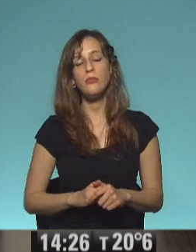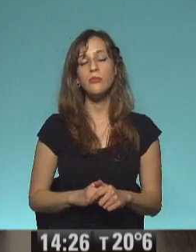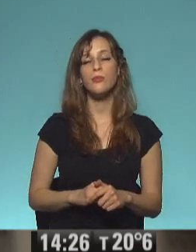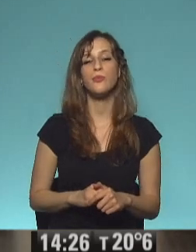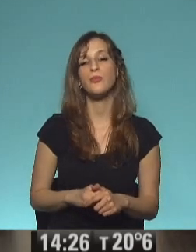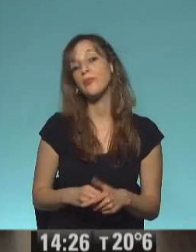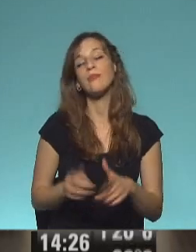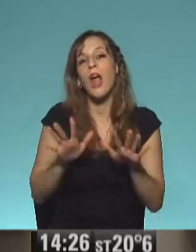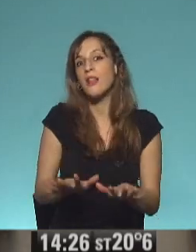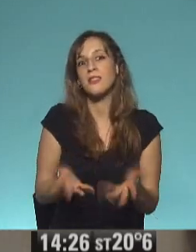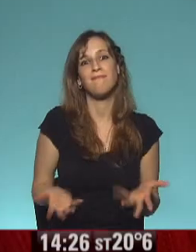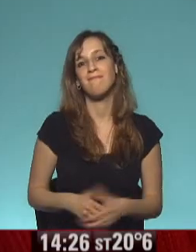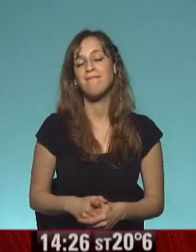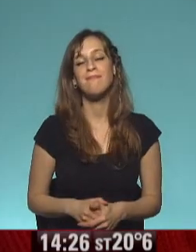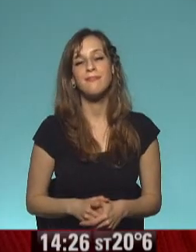somos así, a cuenta